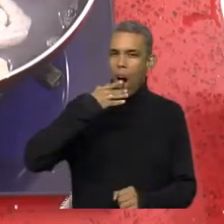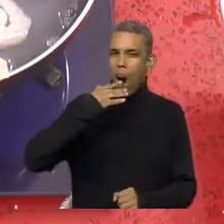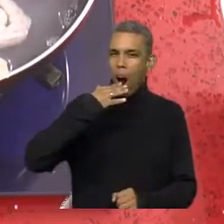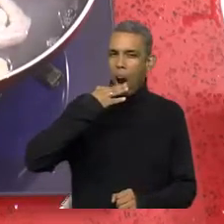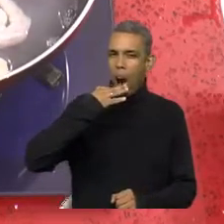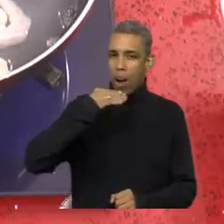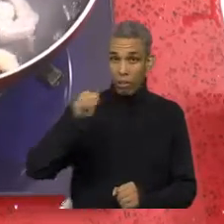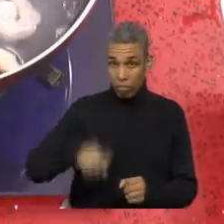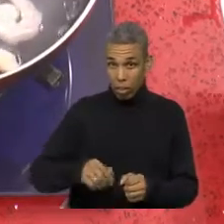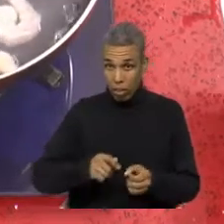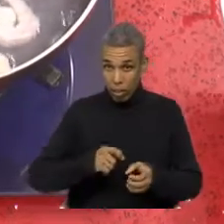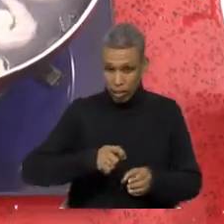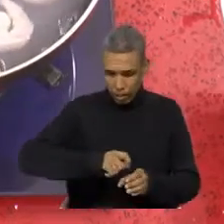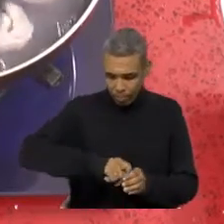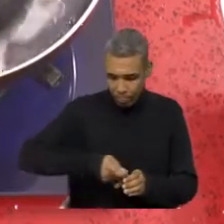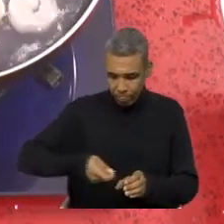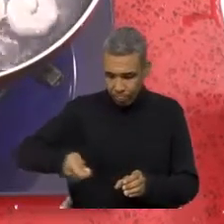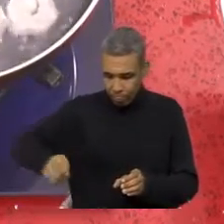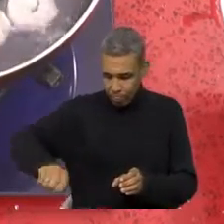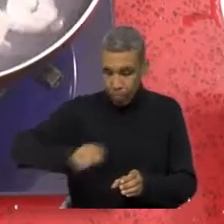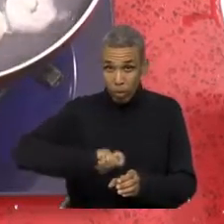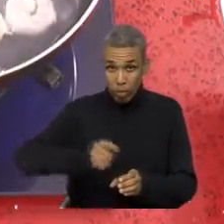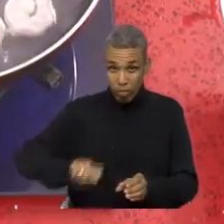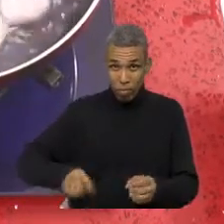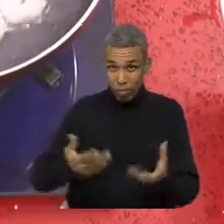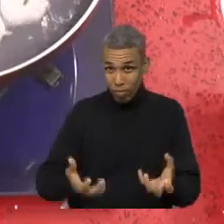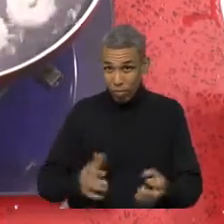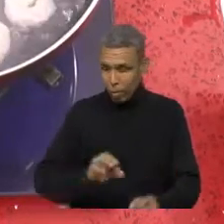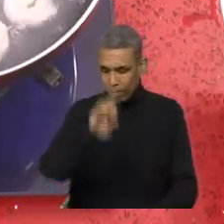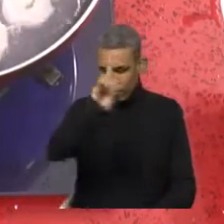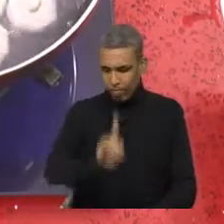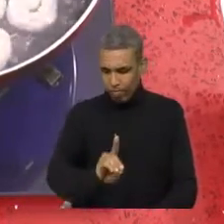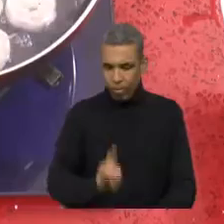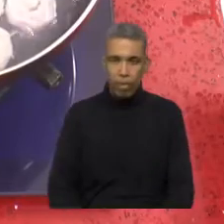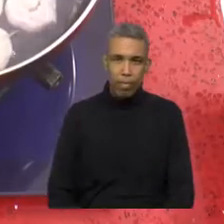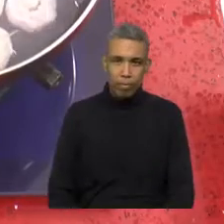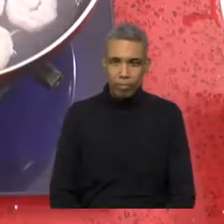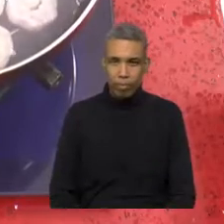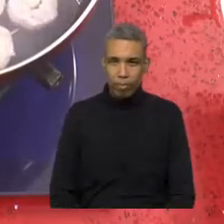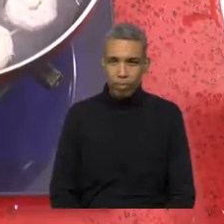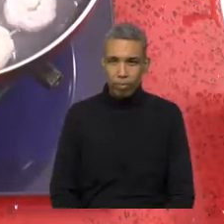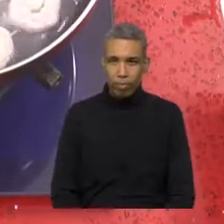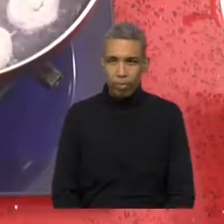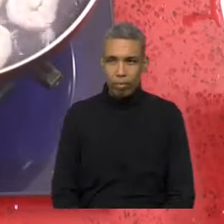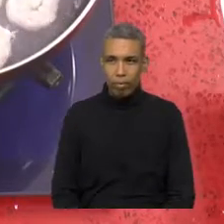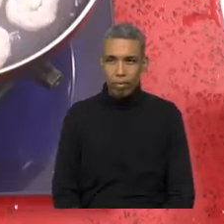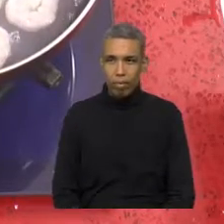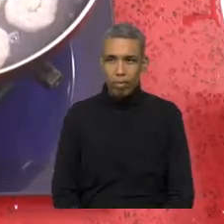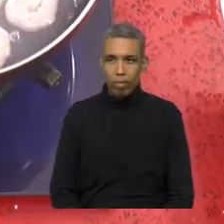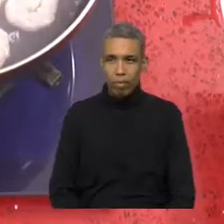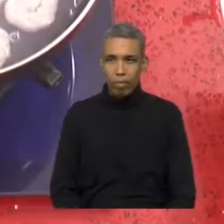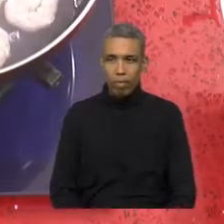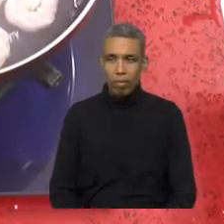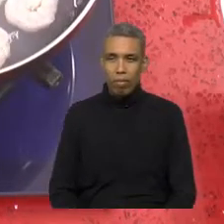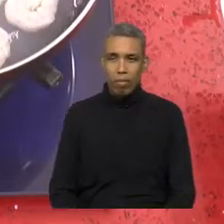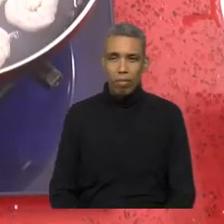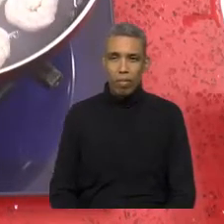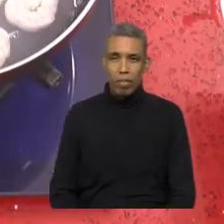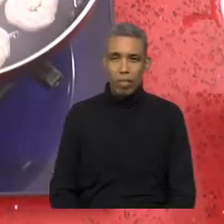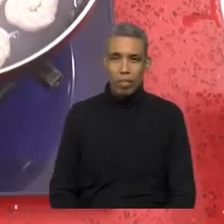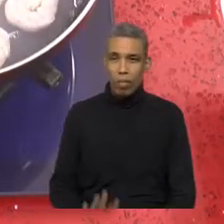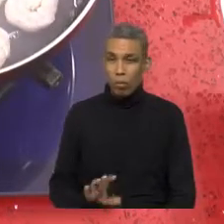Vamos a adicionarle un poquito también. La idea es que lo pueden hacer no